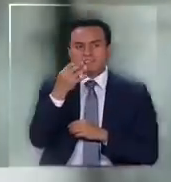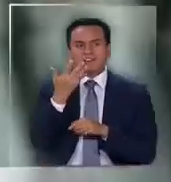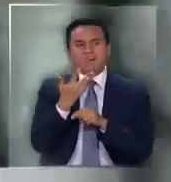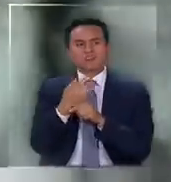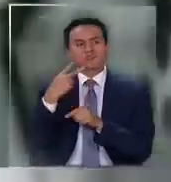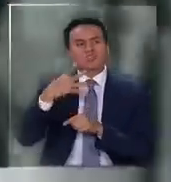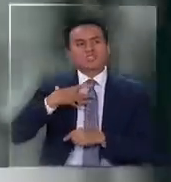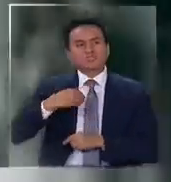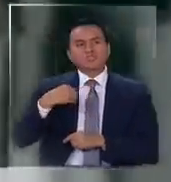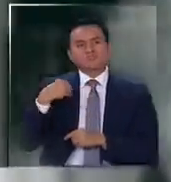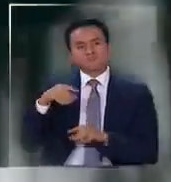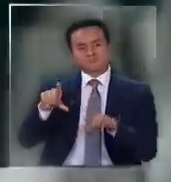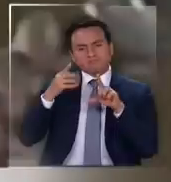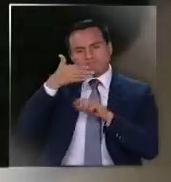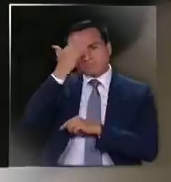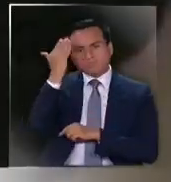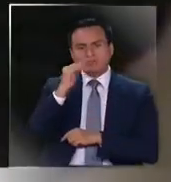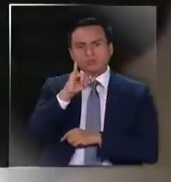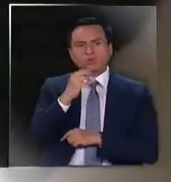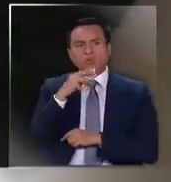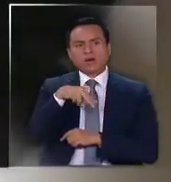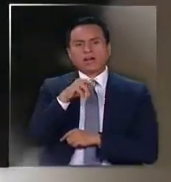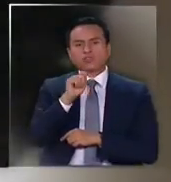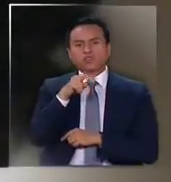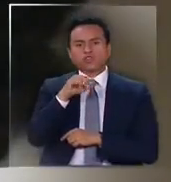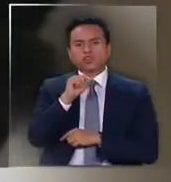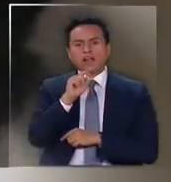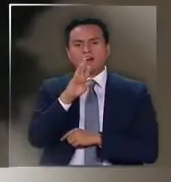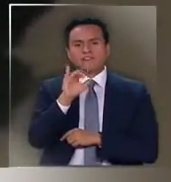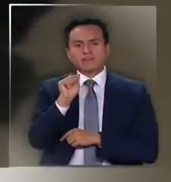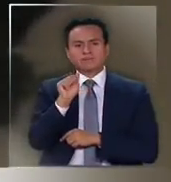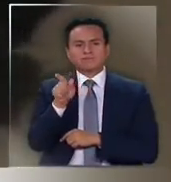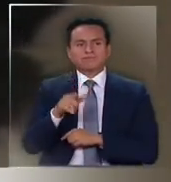sus hijos ilustres a Juan Antonio Labra.